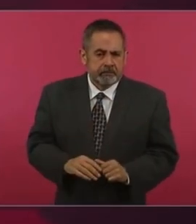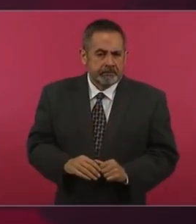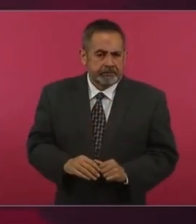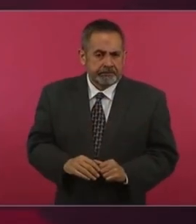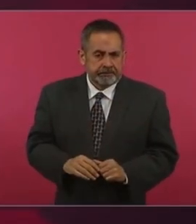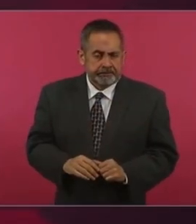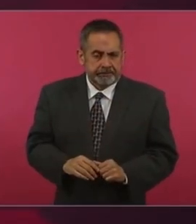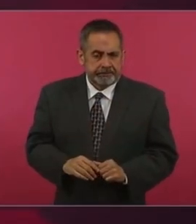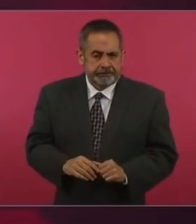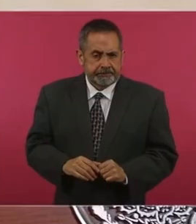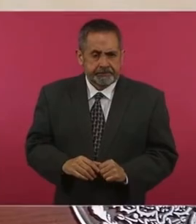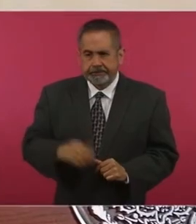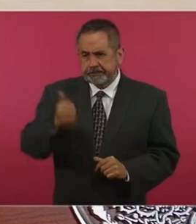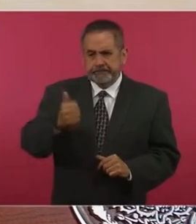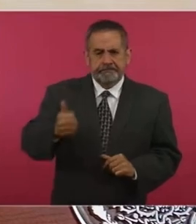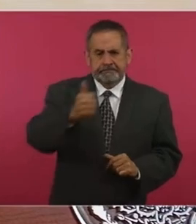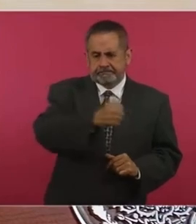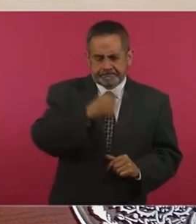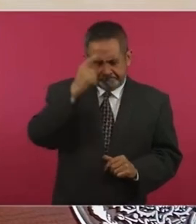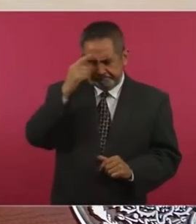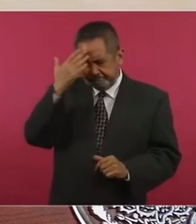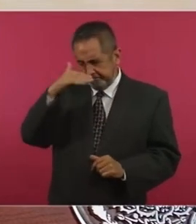sus límites.